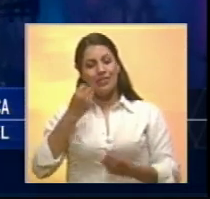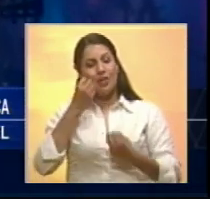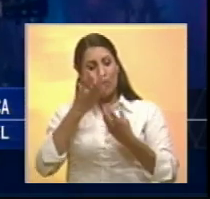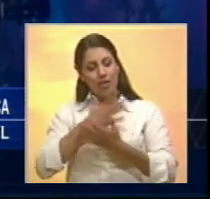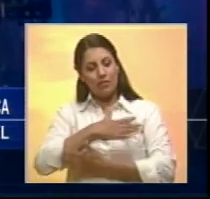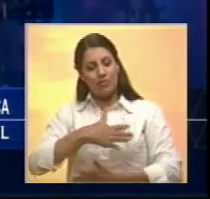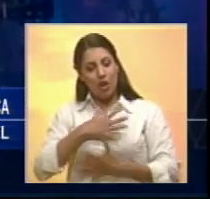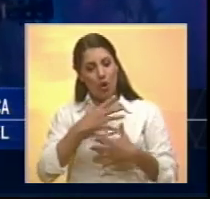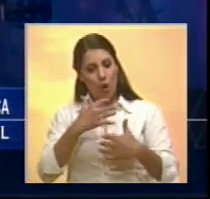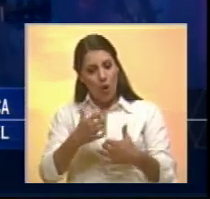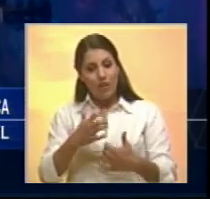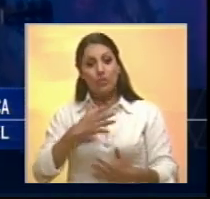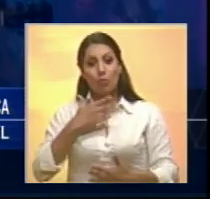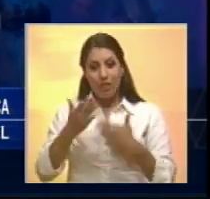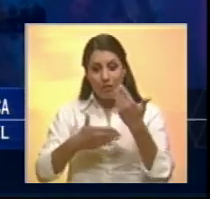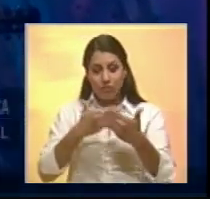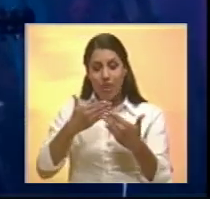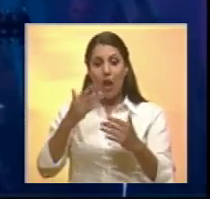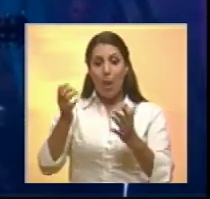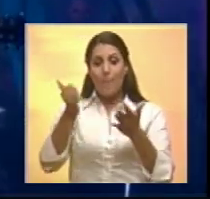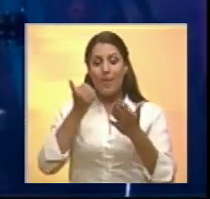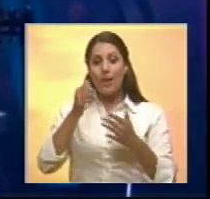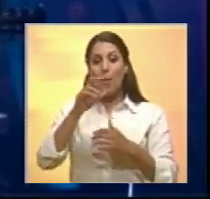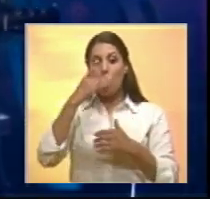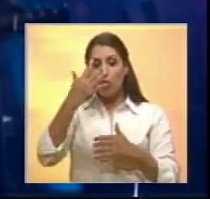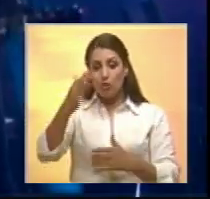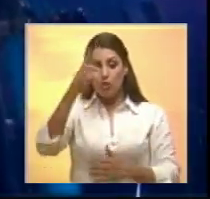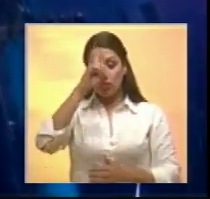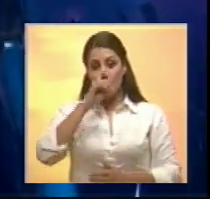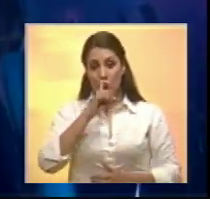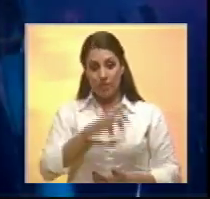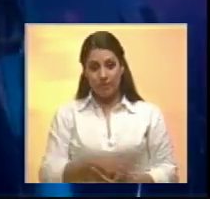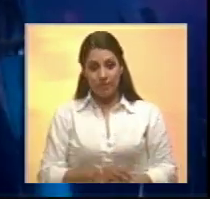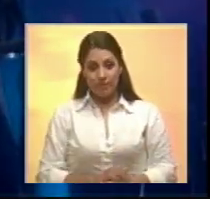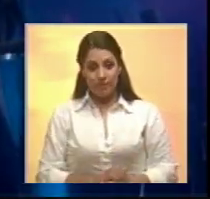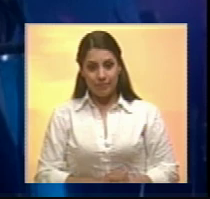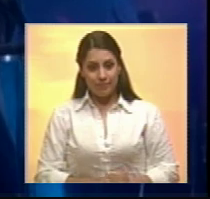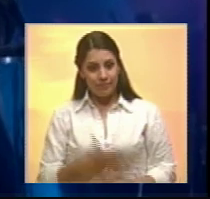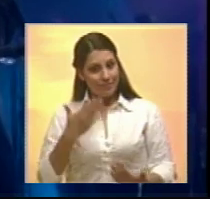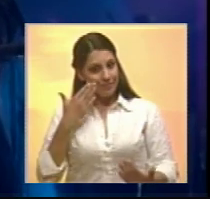expresado su confianza en que pueda recoger el premio el próximo año.